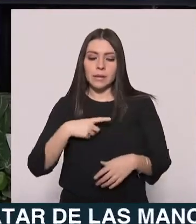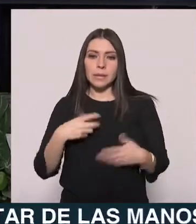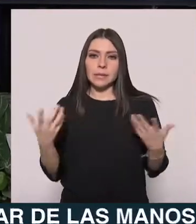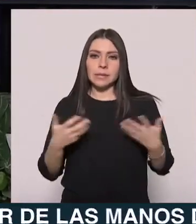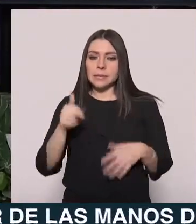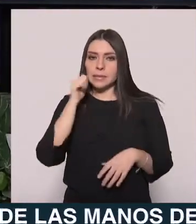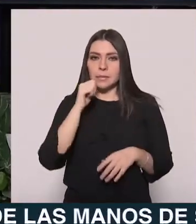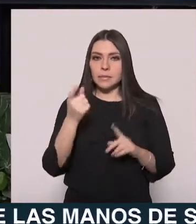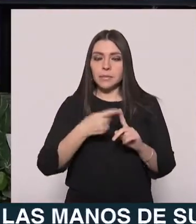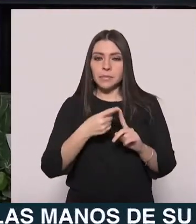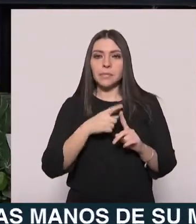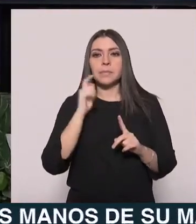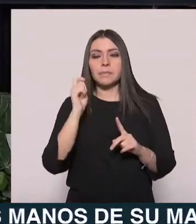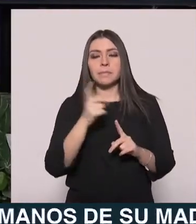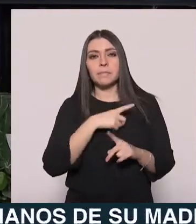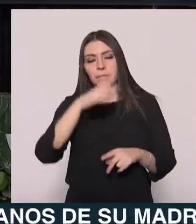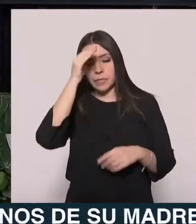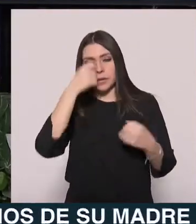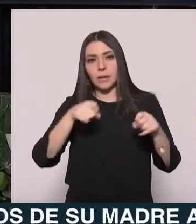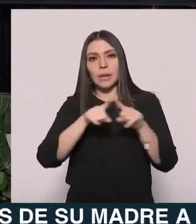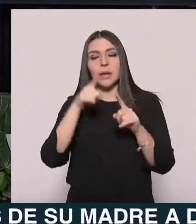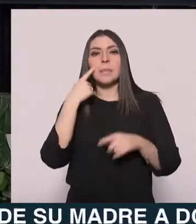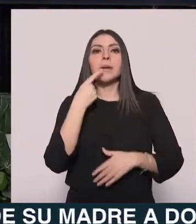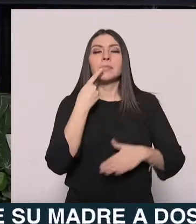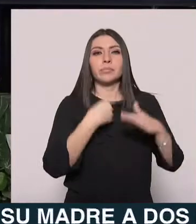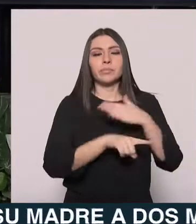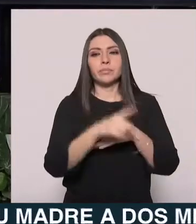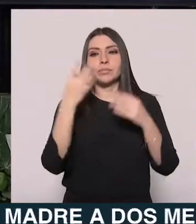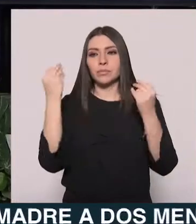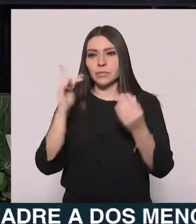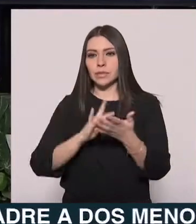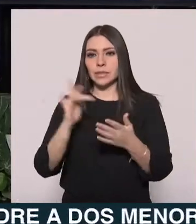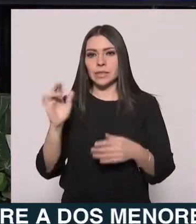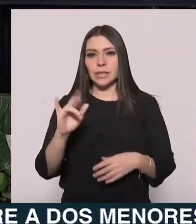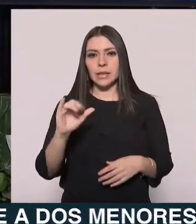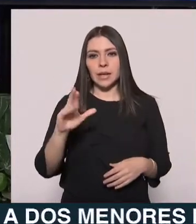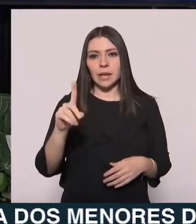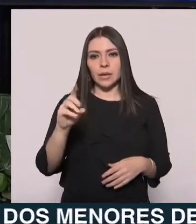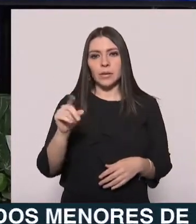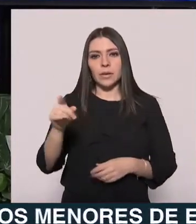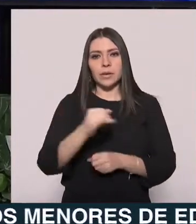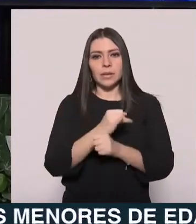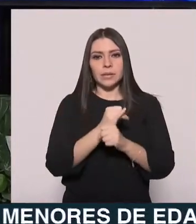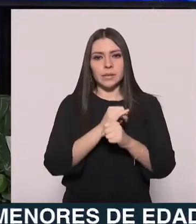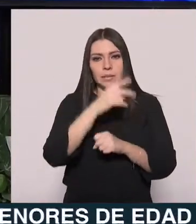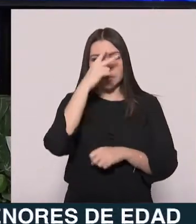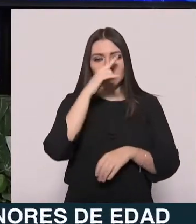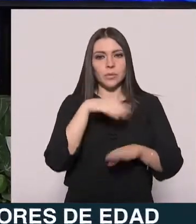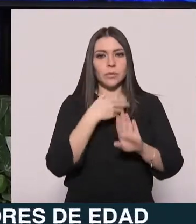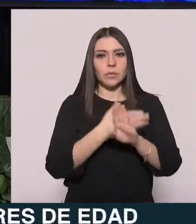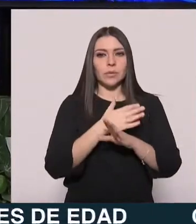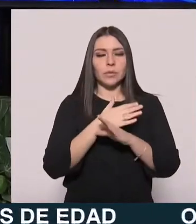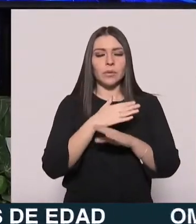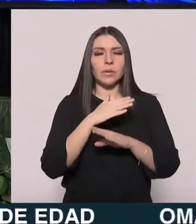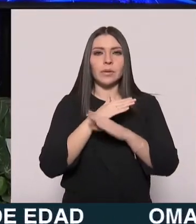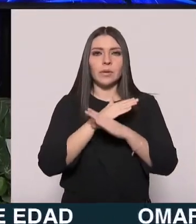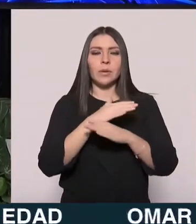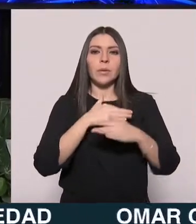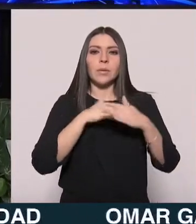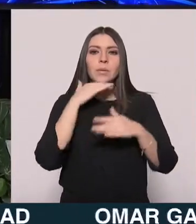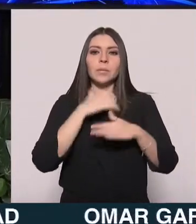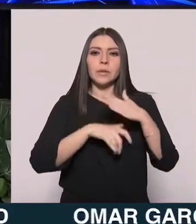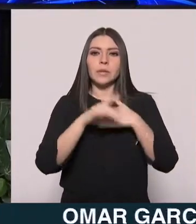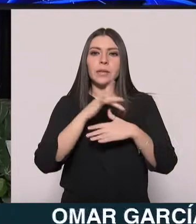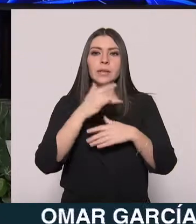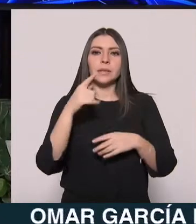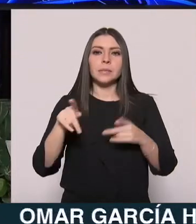paso, pues en todo momento apegarnos a las denuncias. Muchísimas gracias, Ricardo Alvarado, investigador de Mexicanos contra la Corrupción, por conversar esta mañana con la audiencia capitalina de